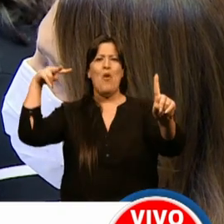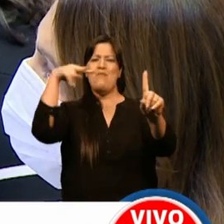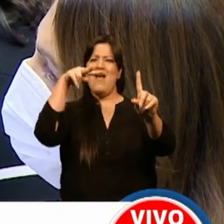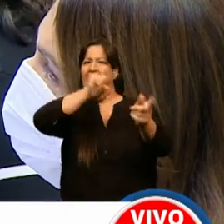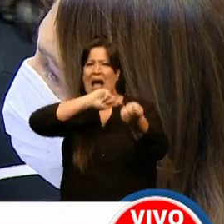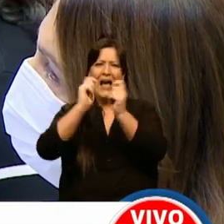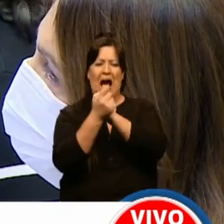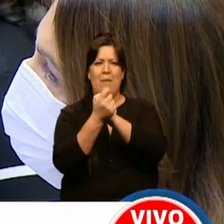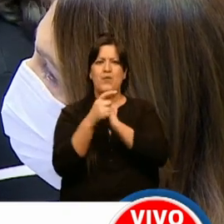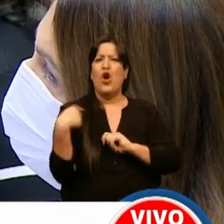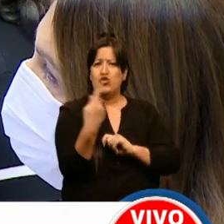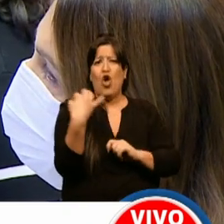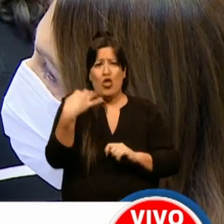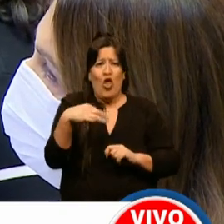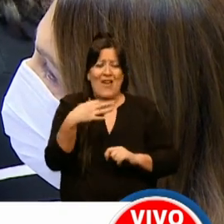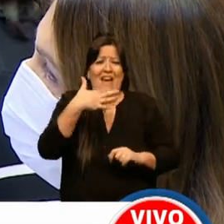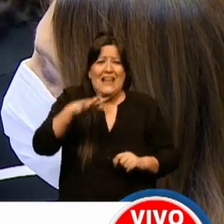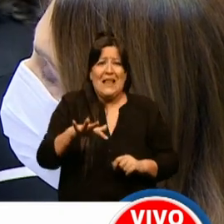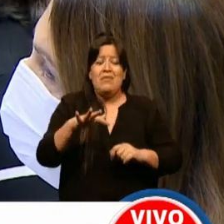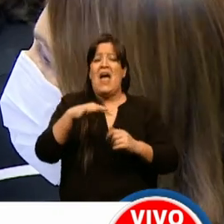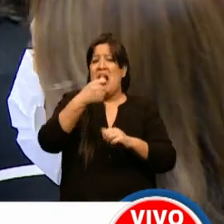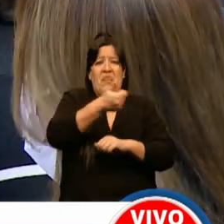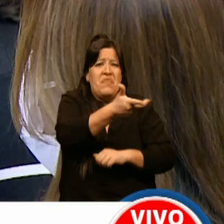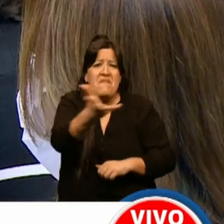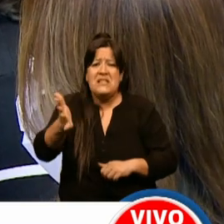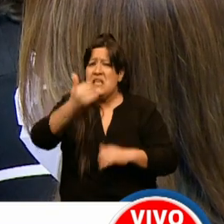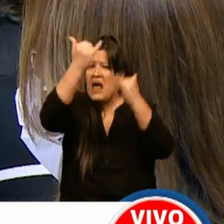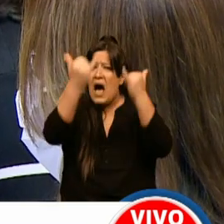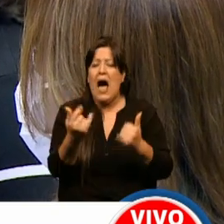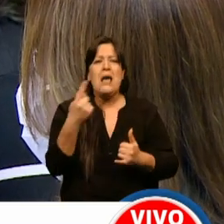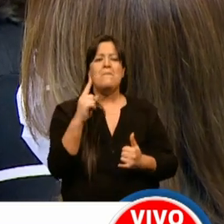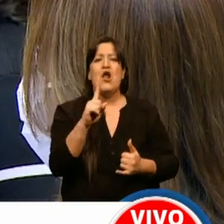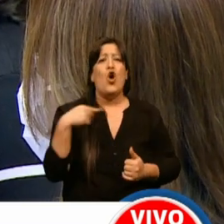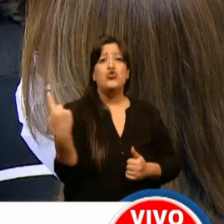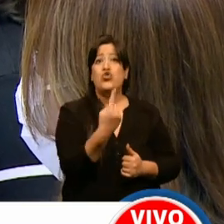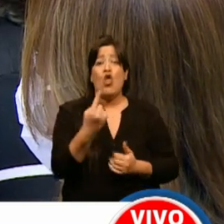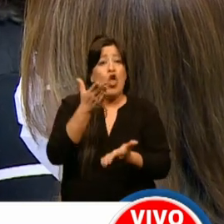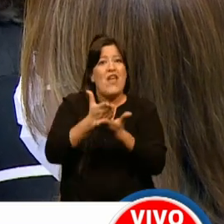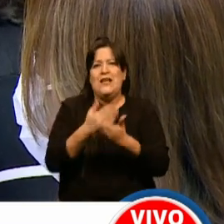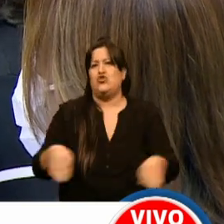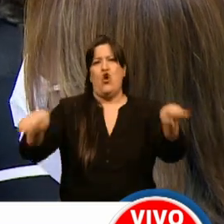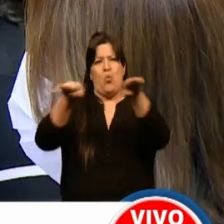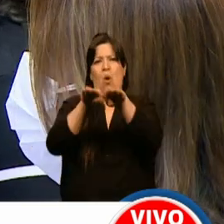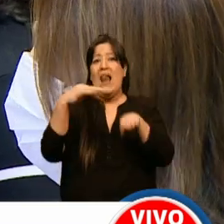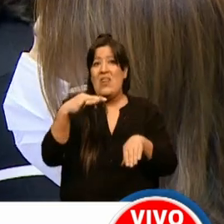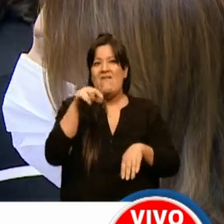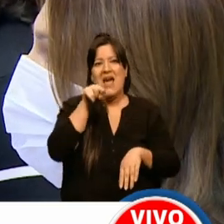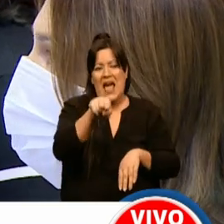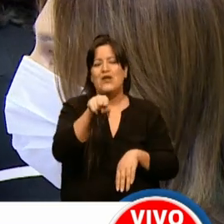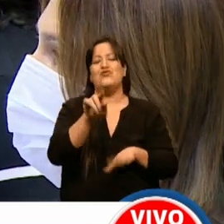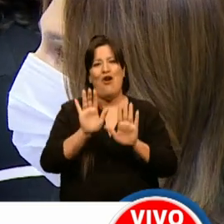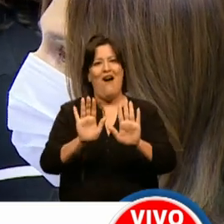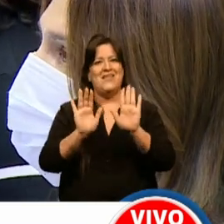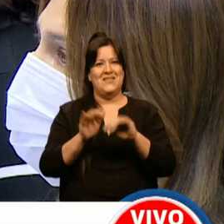entender que podemos ser diversos pero que todos tenemos que tener los mismos derechos porque de eso se